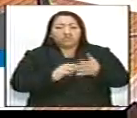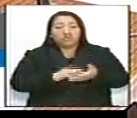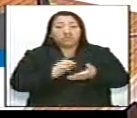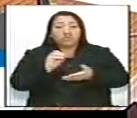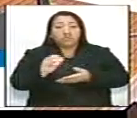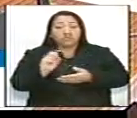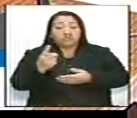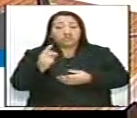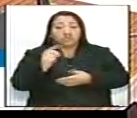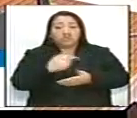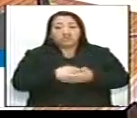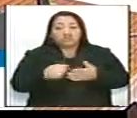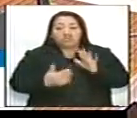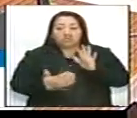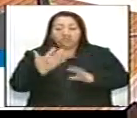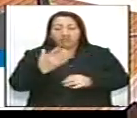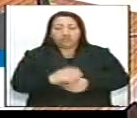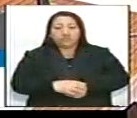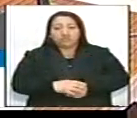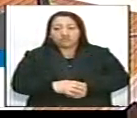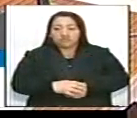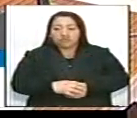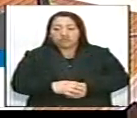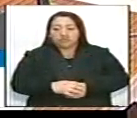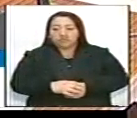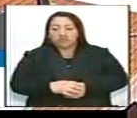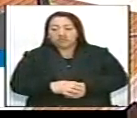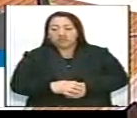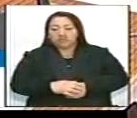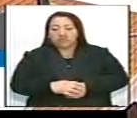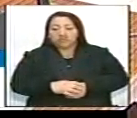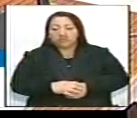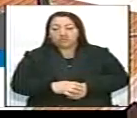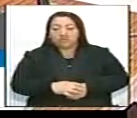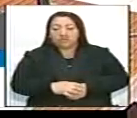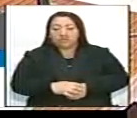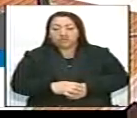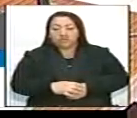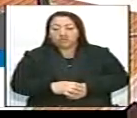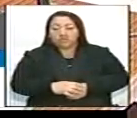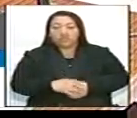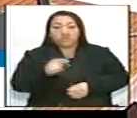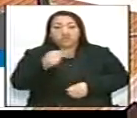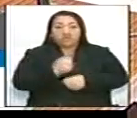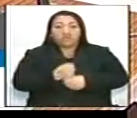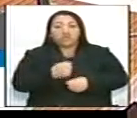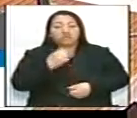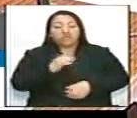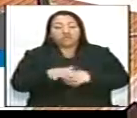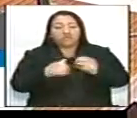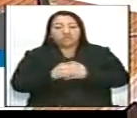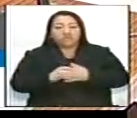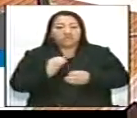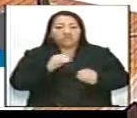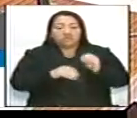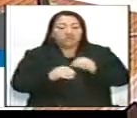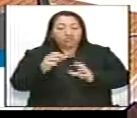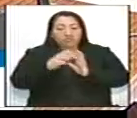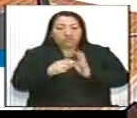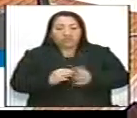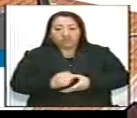primera semana o la quincena de enero del siguiente año. Sobre esas reglas es lo que se trabaja la implementación del